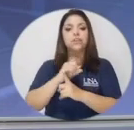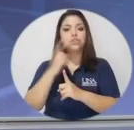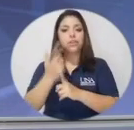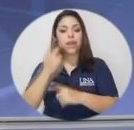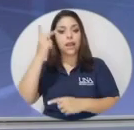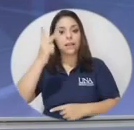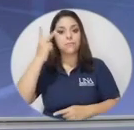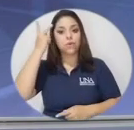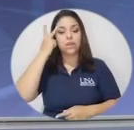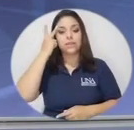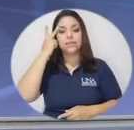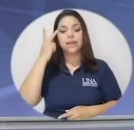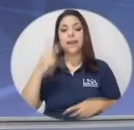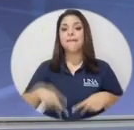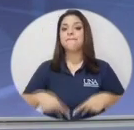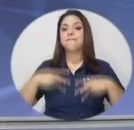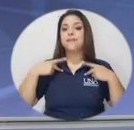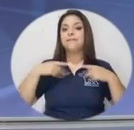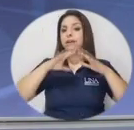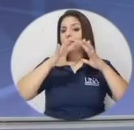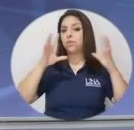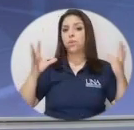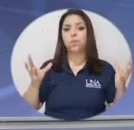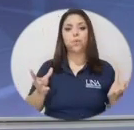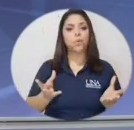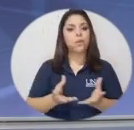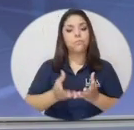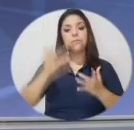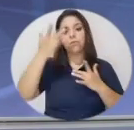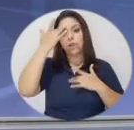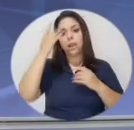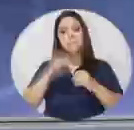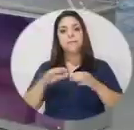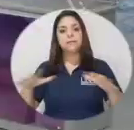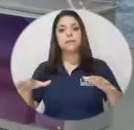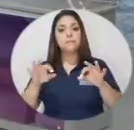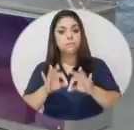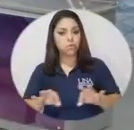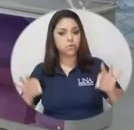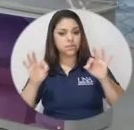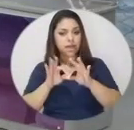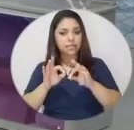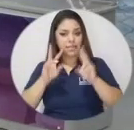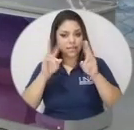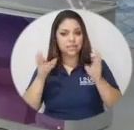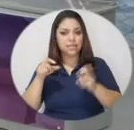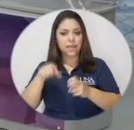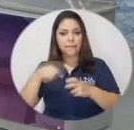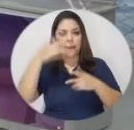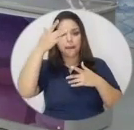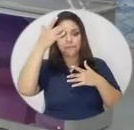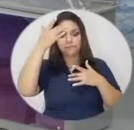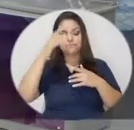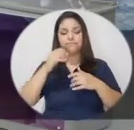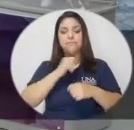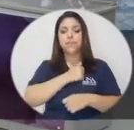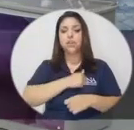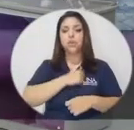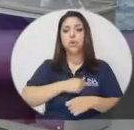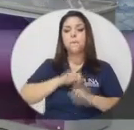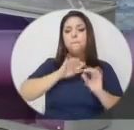y social y política que está viviendo todo el mundo en el marco de la pandemia, es muy probable que el tema migratorio también